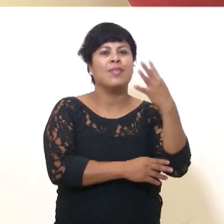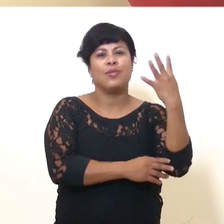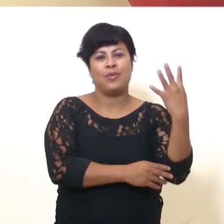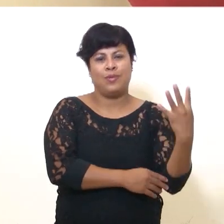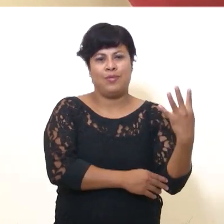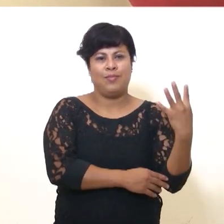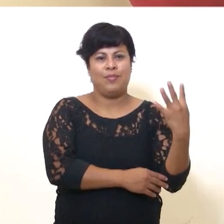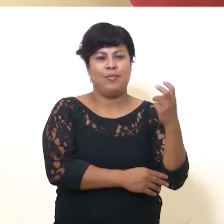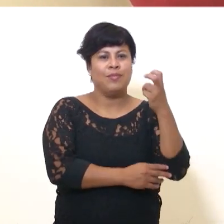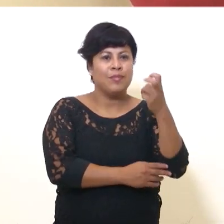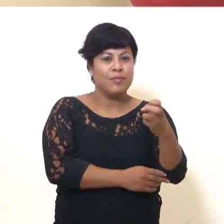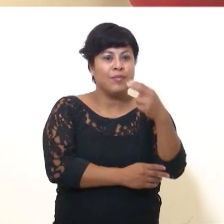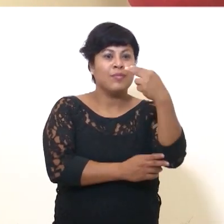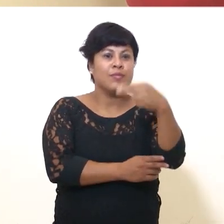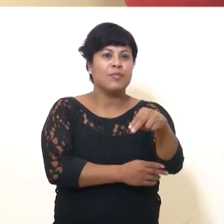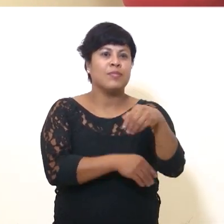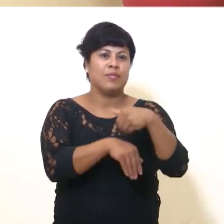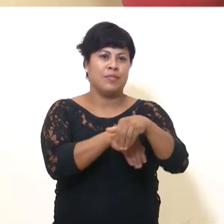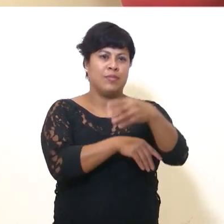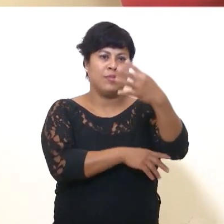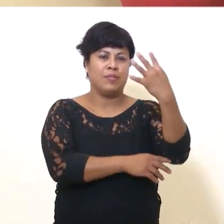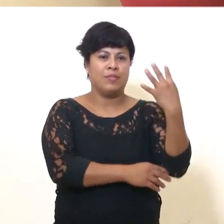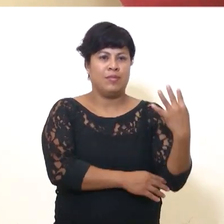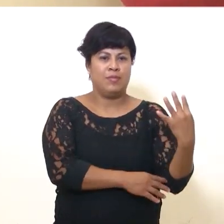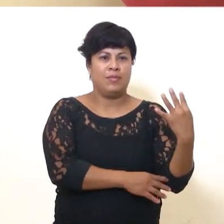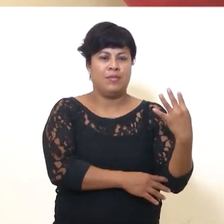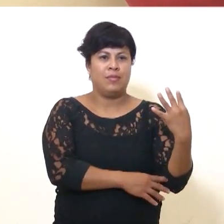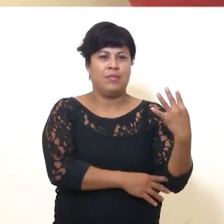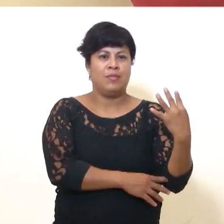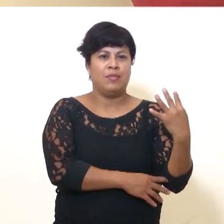llama? 4. ¿Cómo se llama?